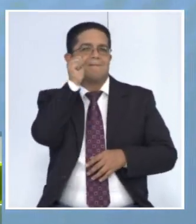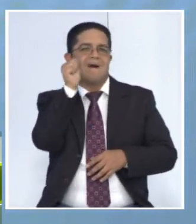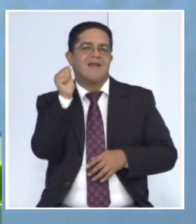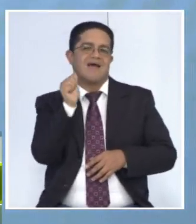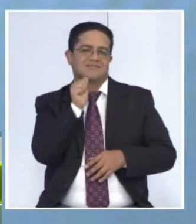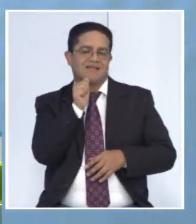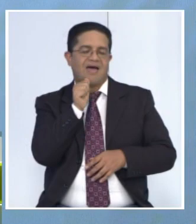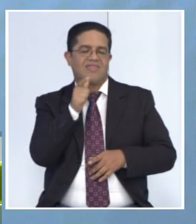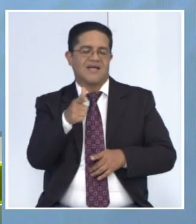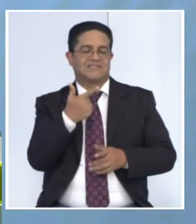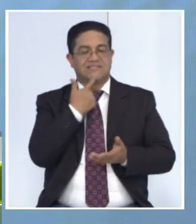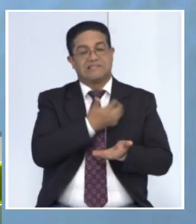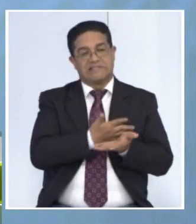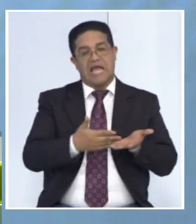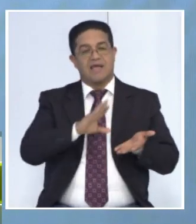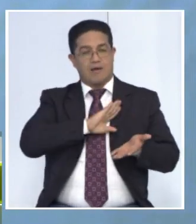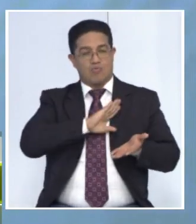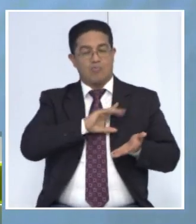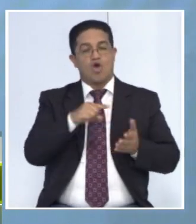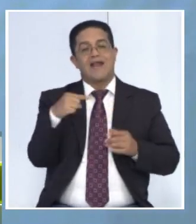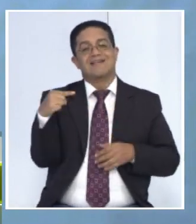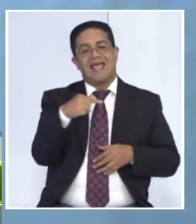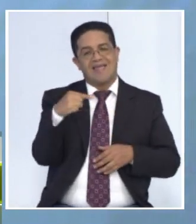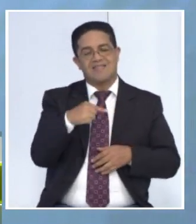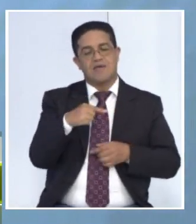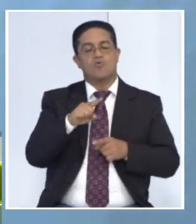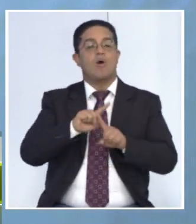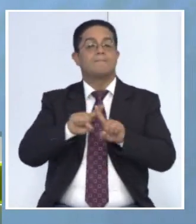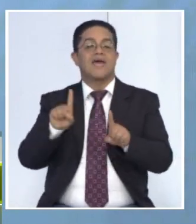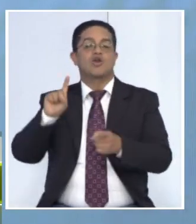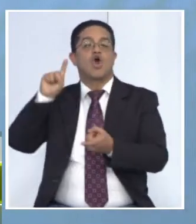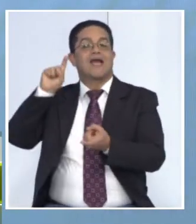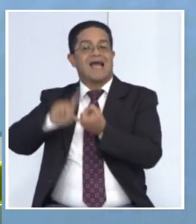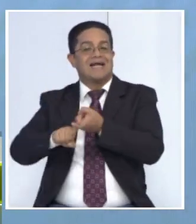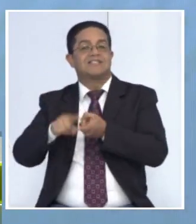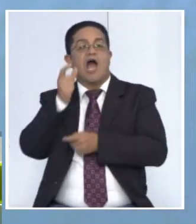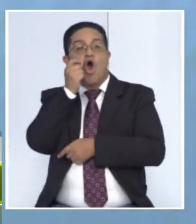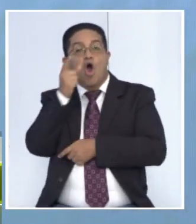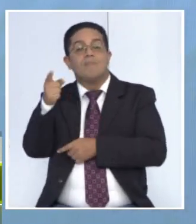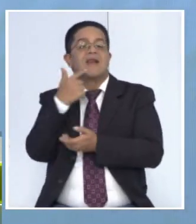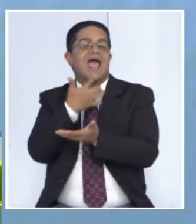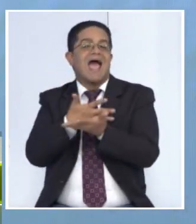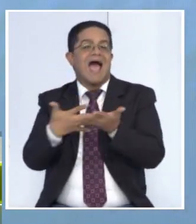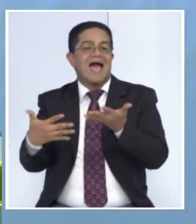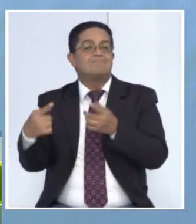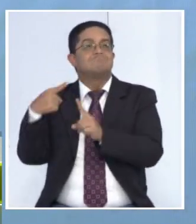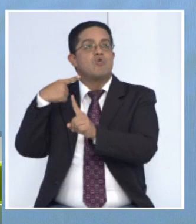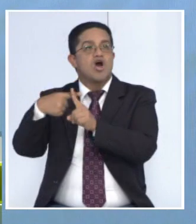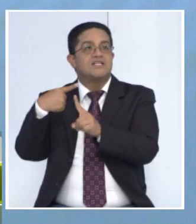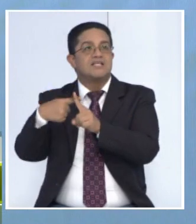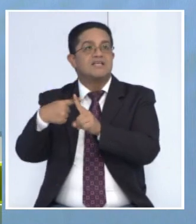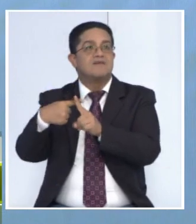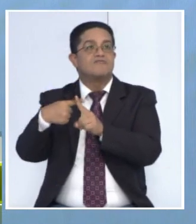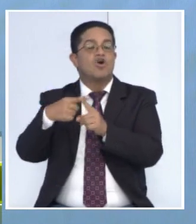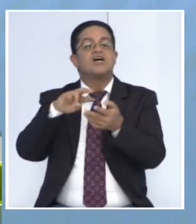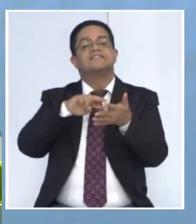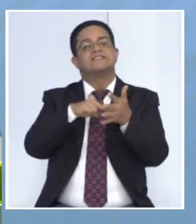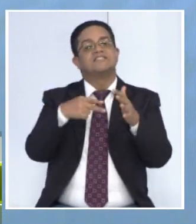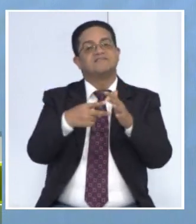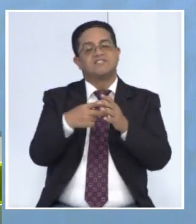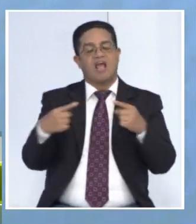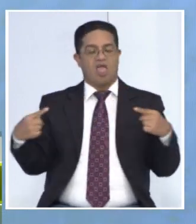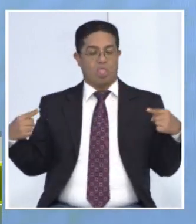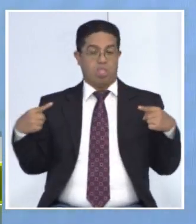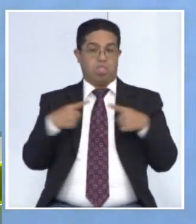RH negativo y se casan con un RH positivo y tienen una probabilidad importante de tener un feto